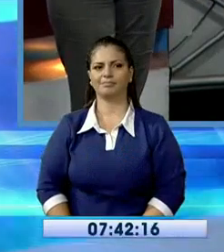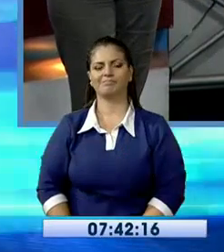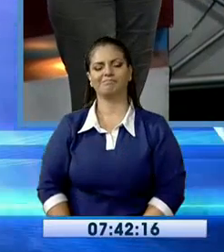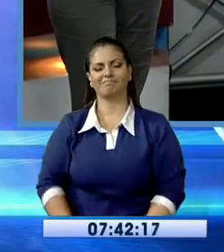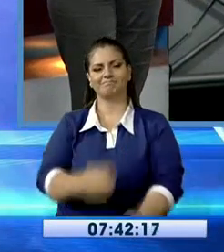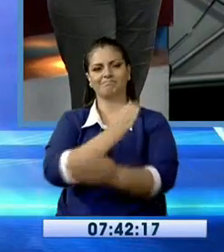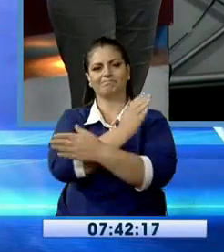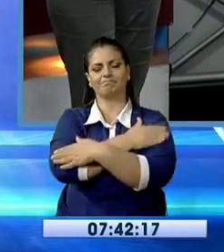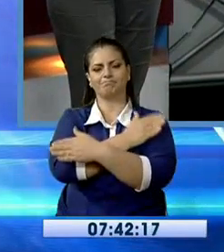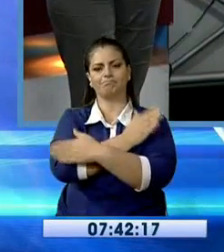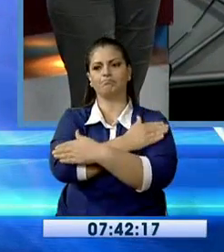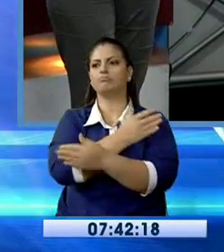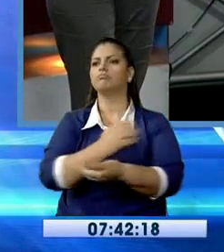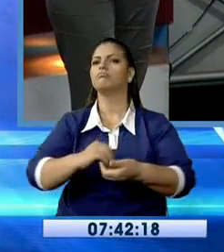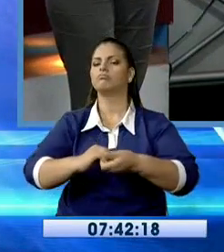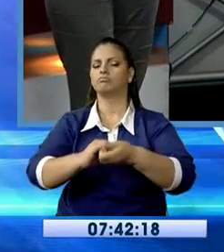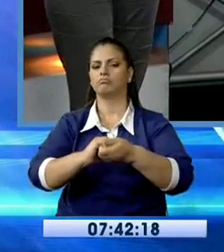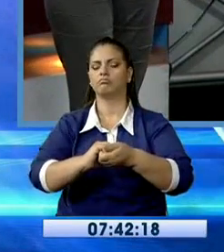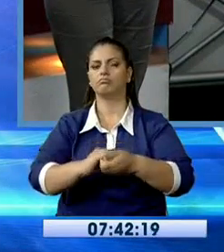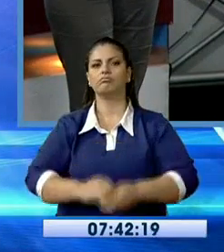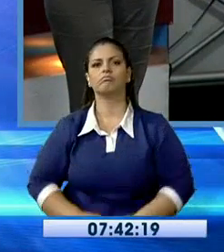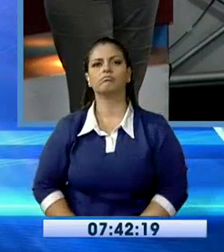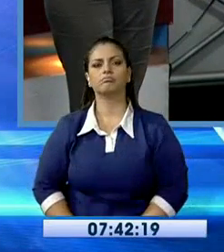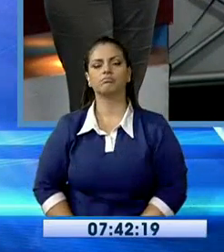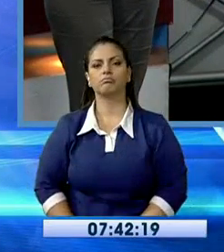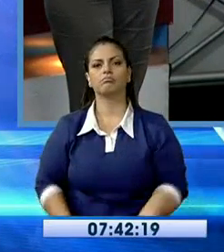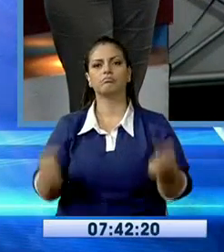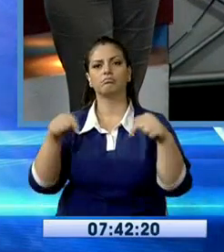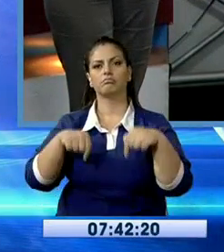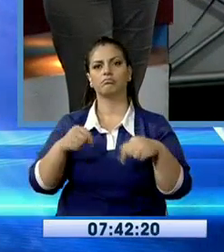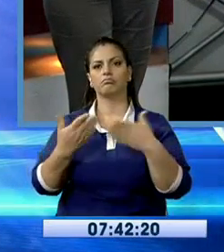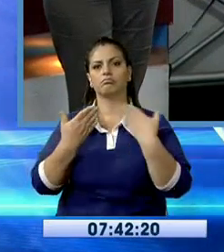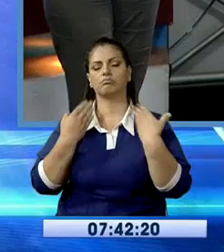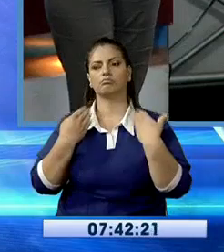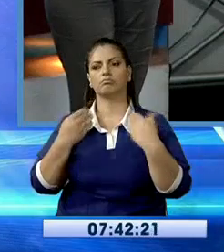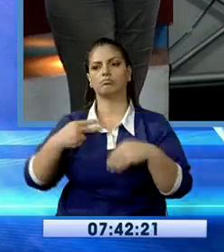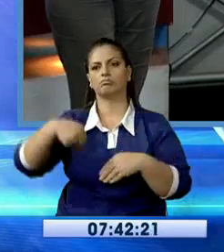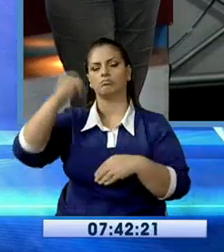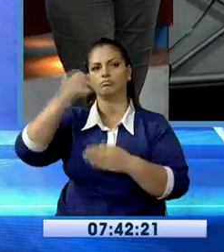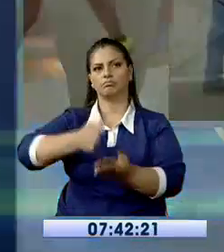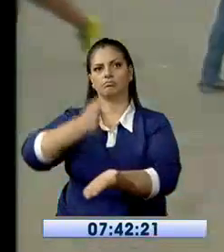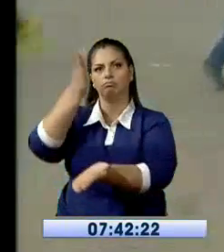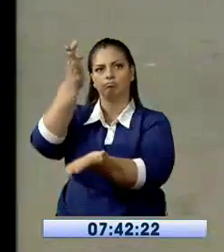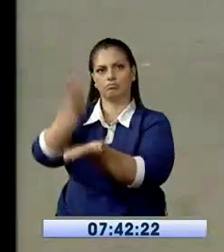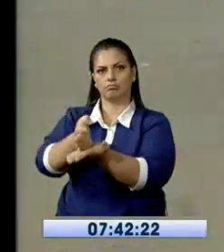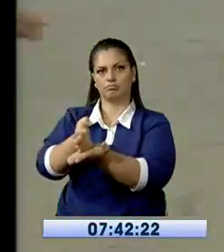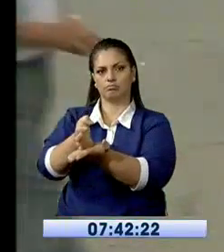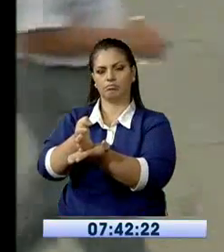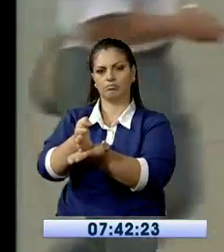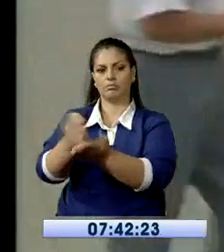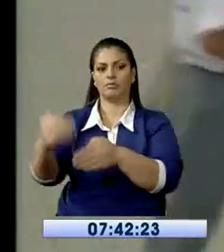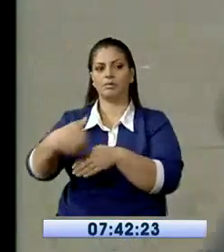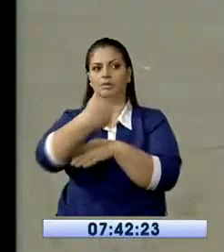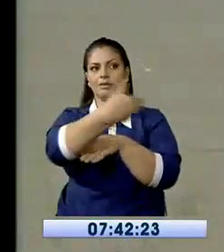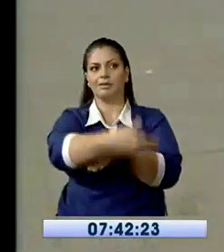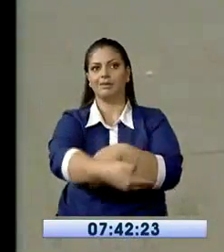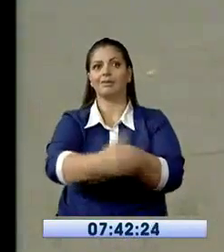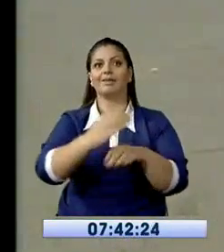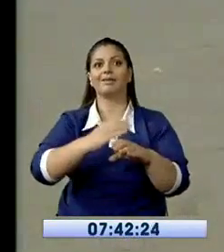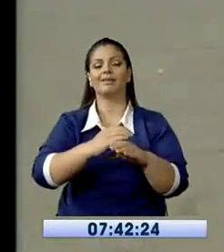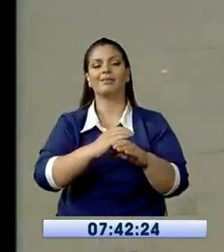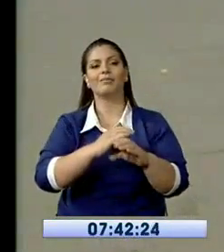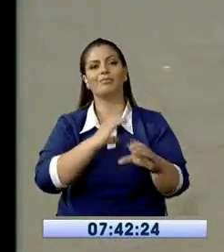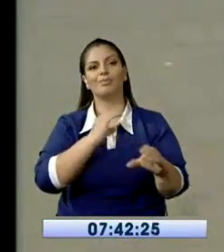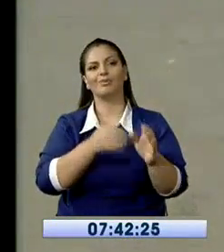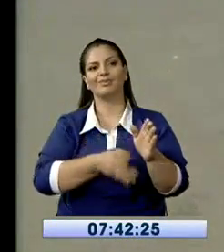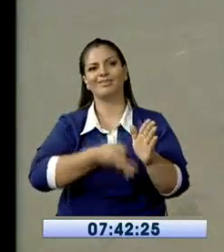Saludos Hugo, Luisa y amigos televidentes, pues continúo en el paradero de buses ubicado frente a la terminal terrestre de Guayaquil